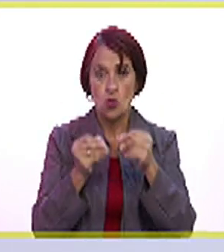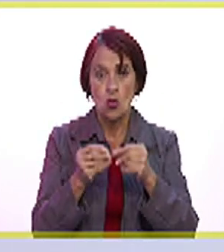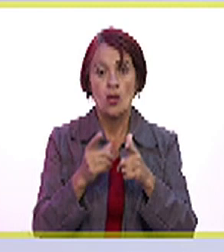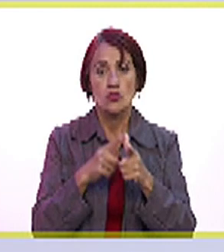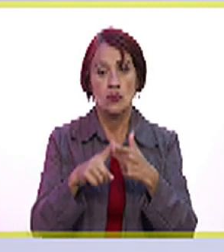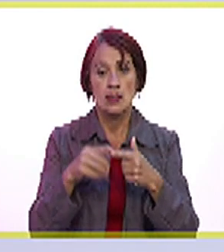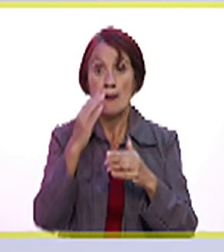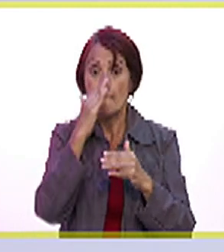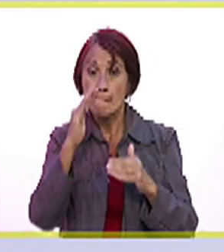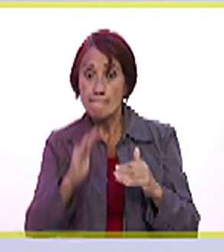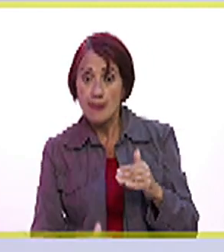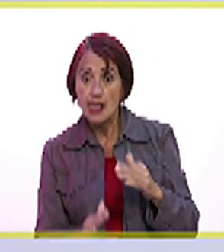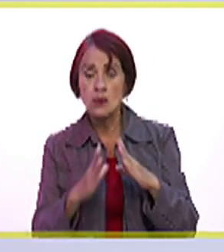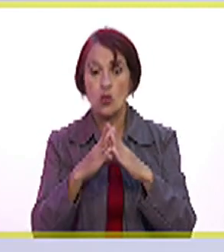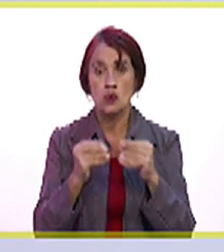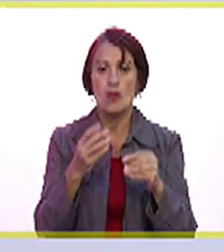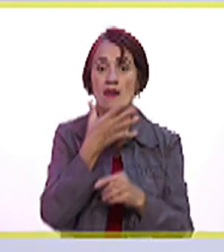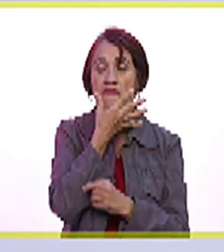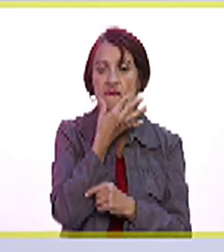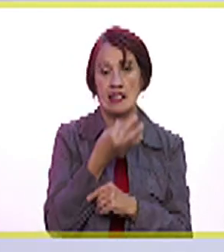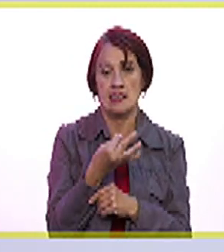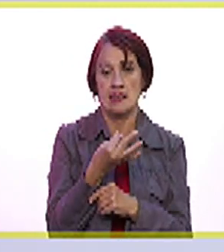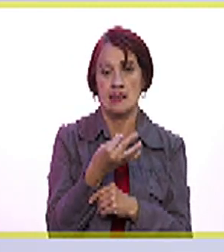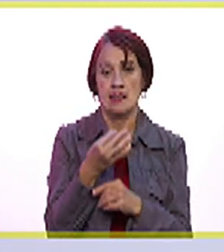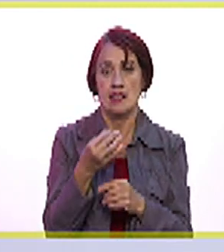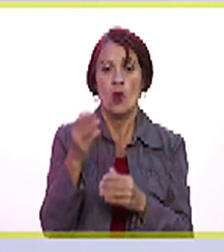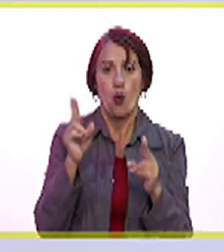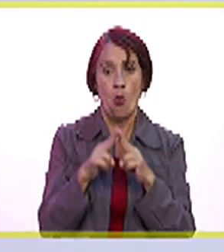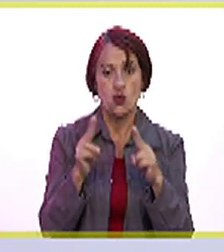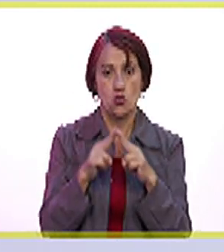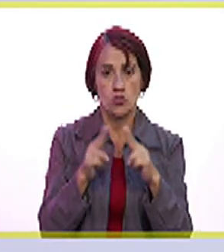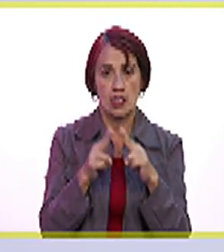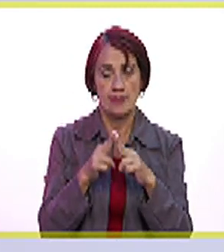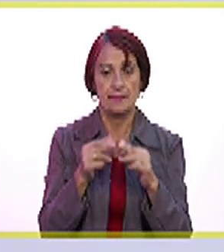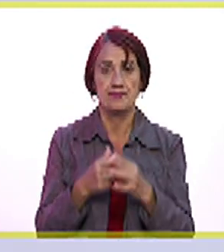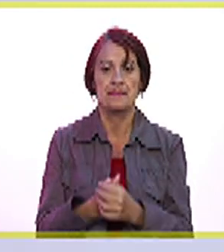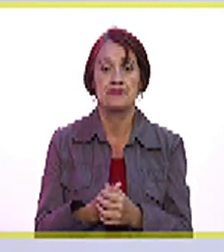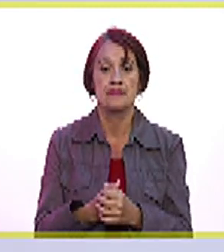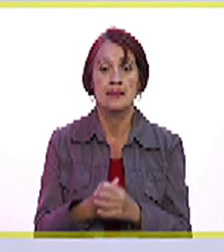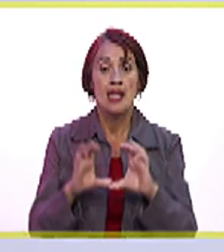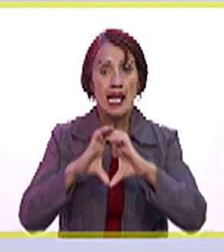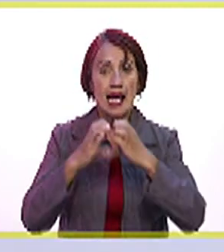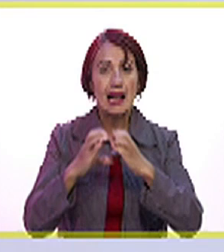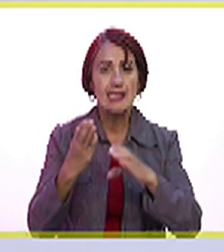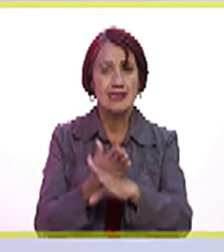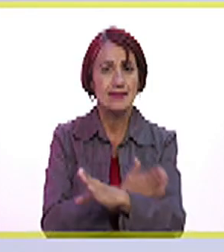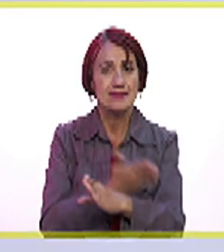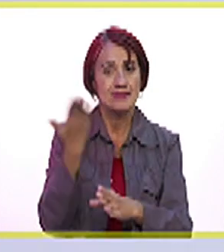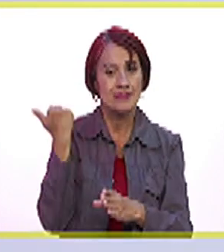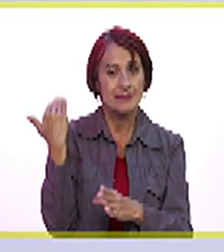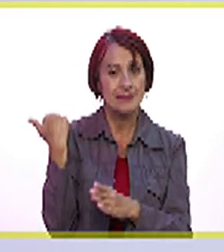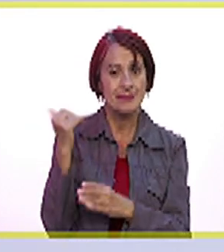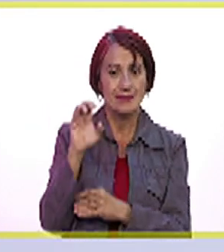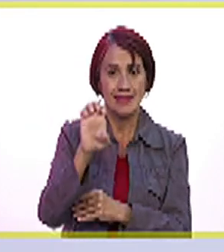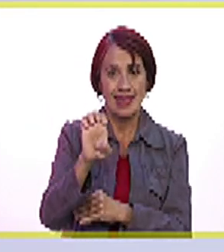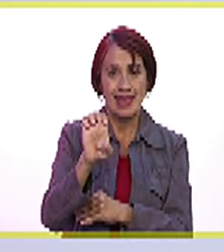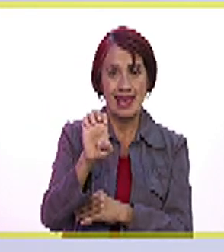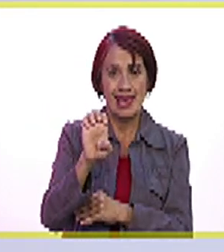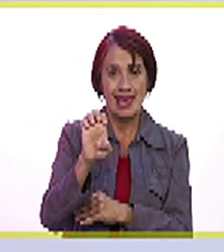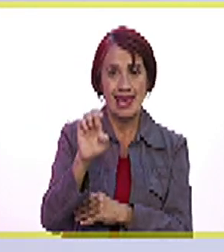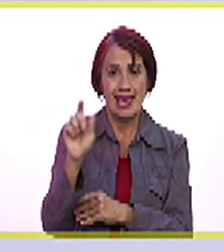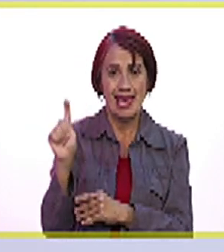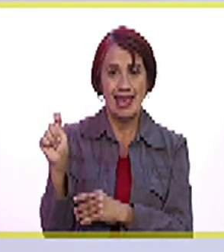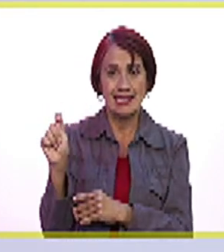que por ser menos nos va a ser mucho más fácil manejarlo. ¿Okay? La clase pasada hablamos de ets,